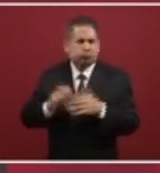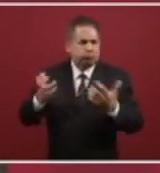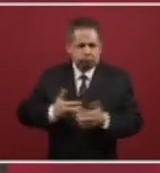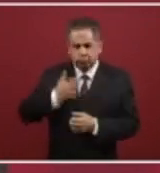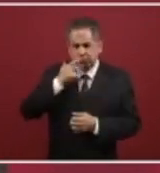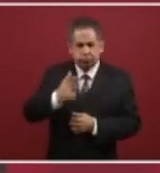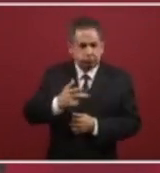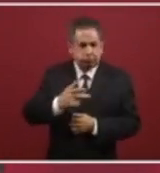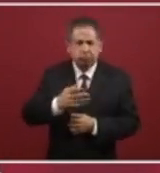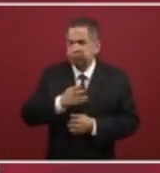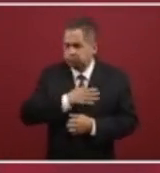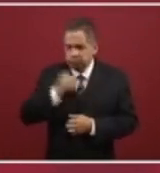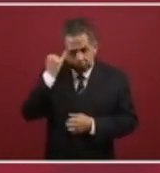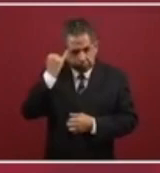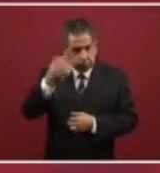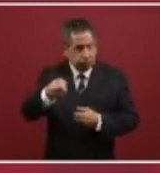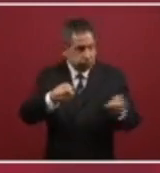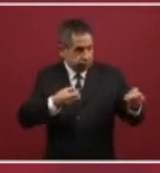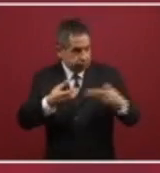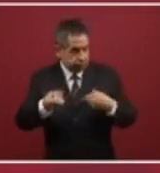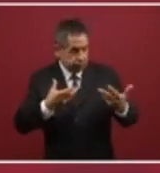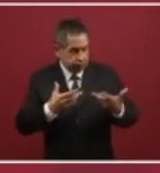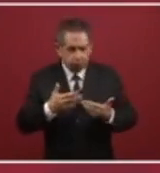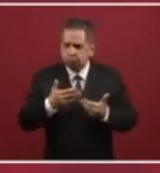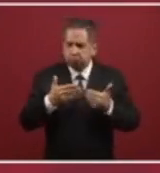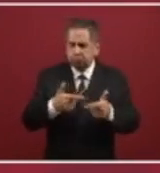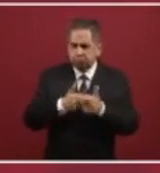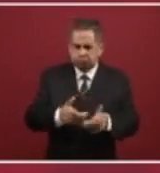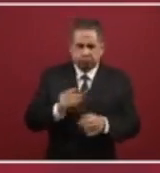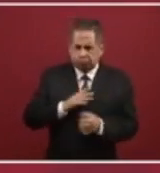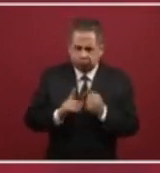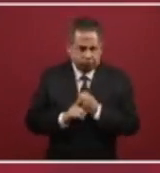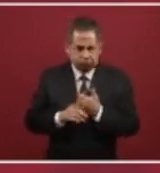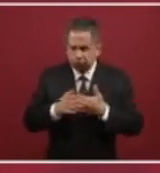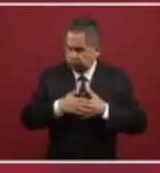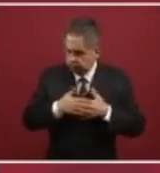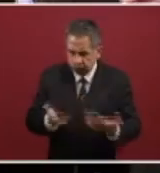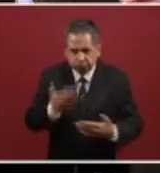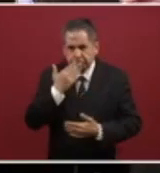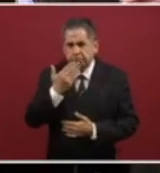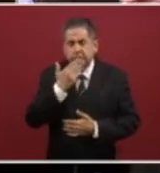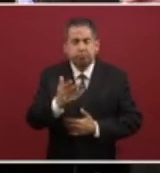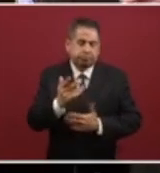mejor, hay que escucharlas y adelante. No tengo inconveniente por ningún lado.